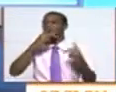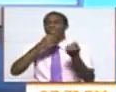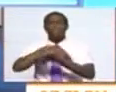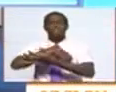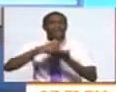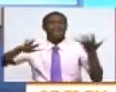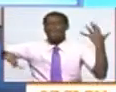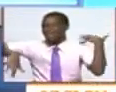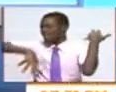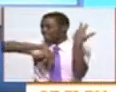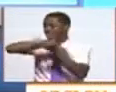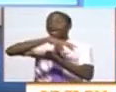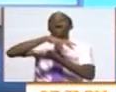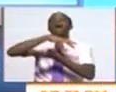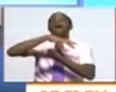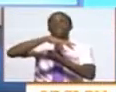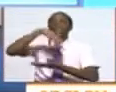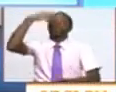los niños